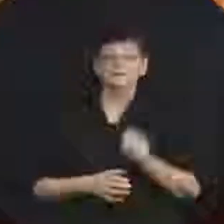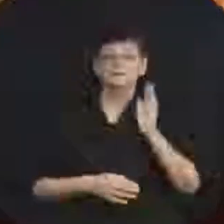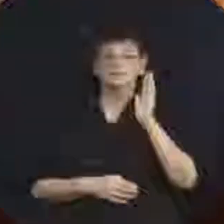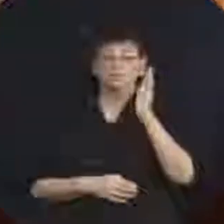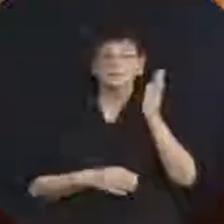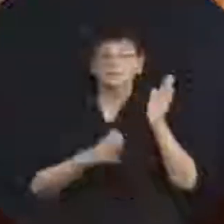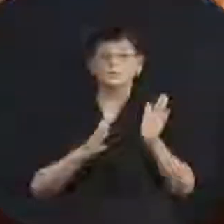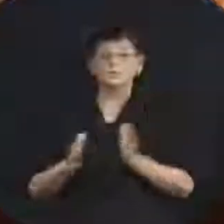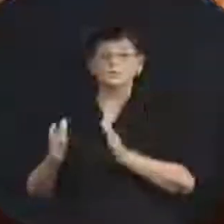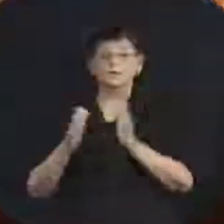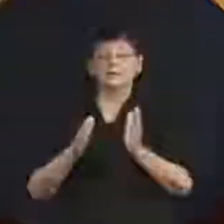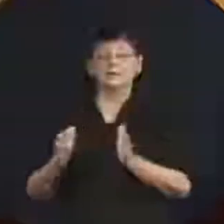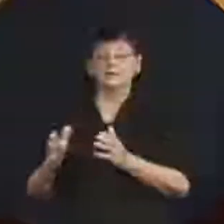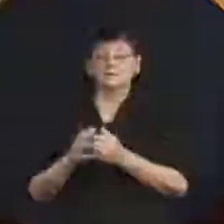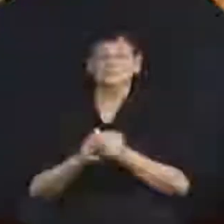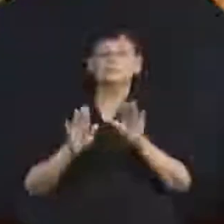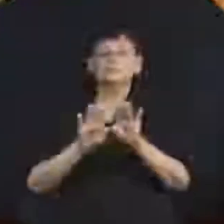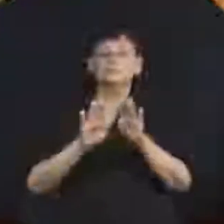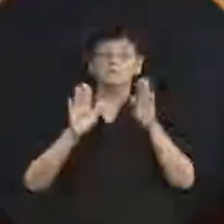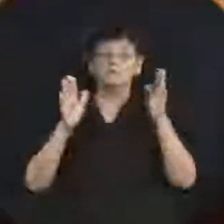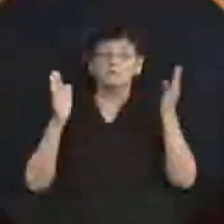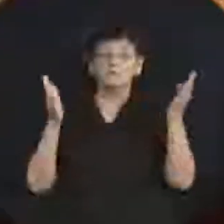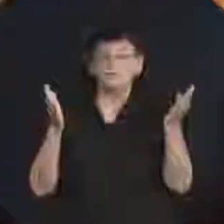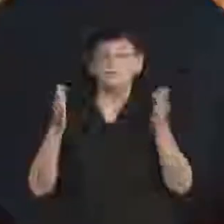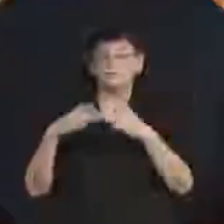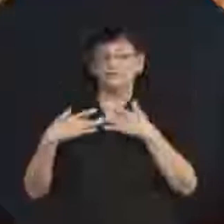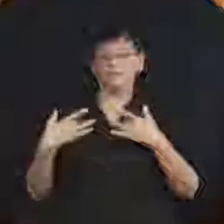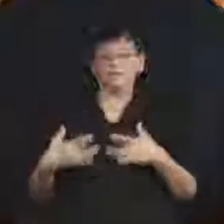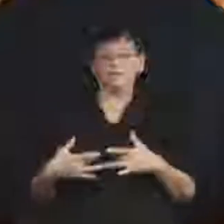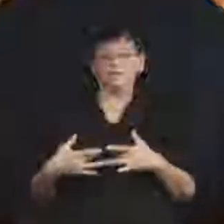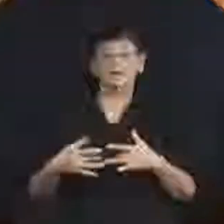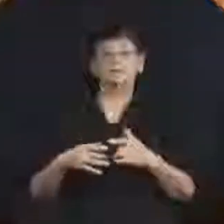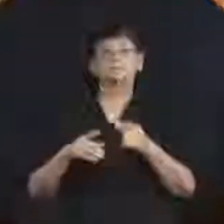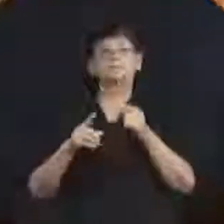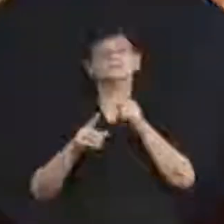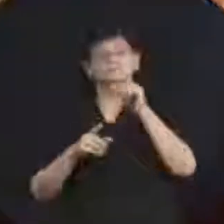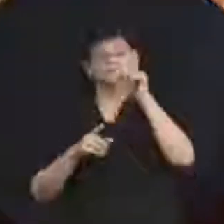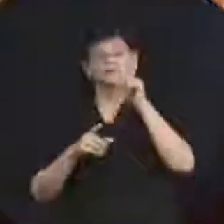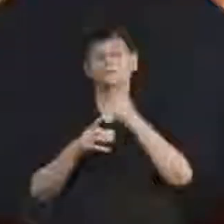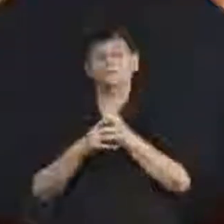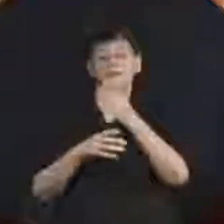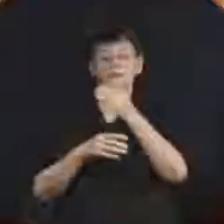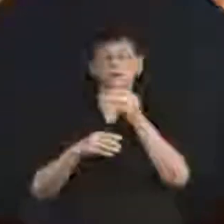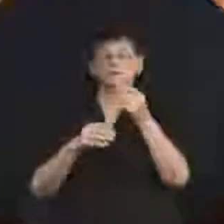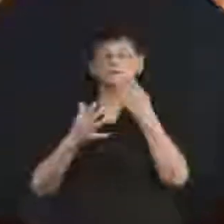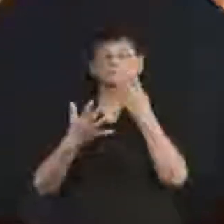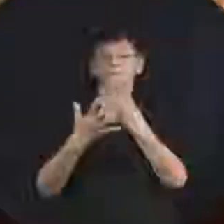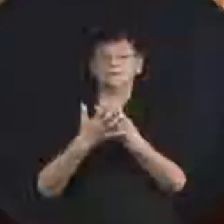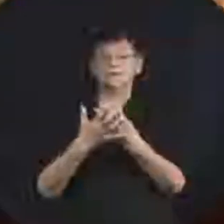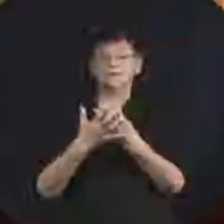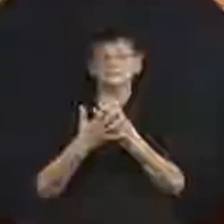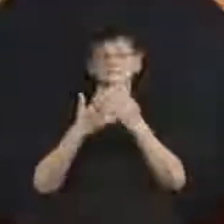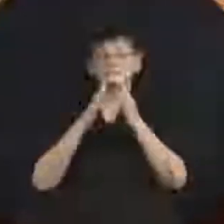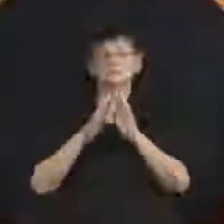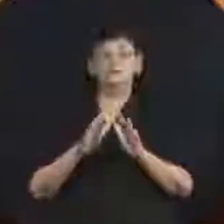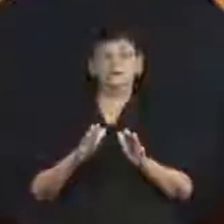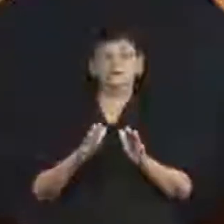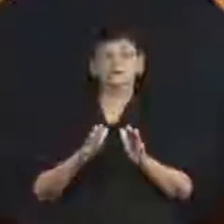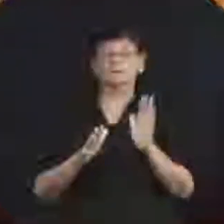Vamos a prepararnos, abriendo nuestros corazones al Señor y confesando en